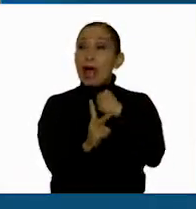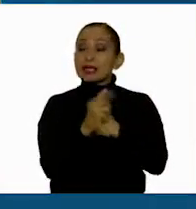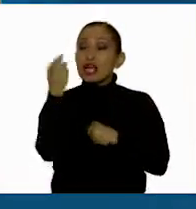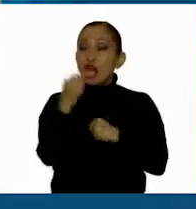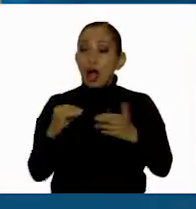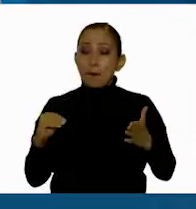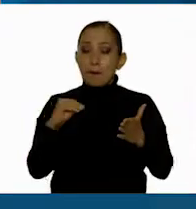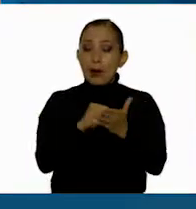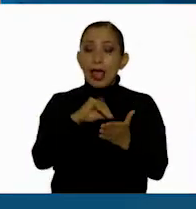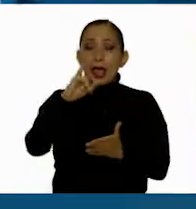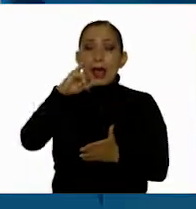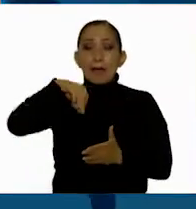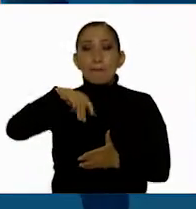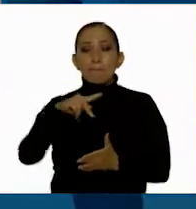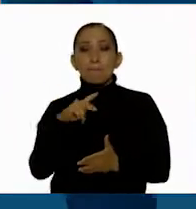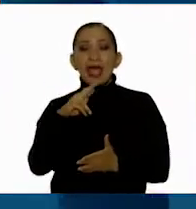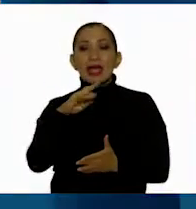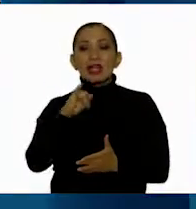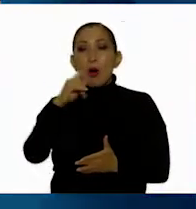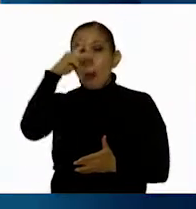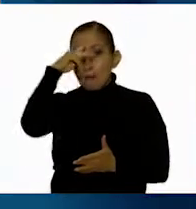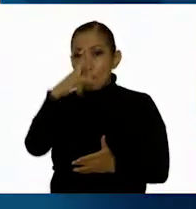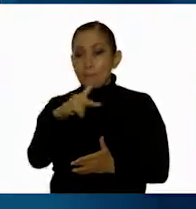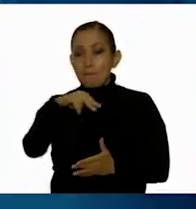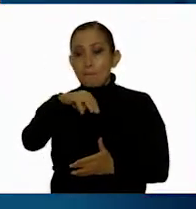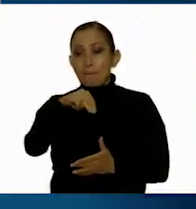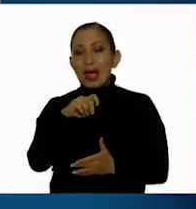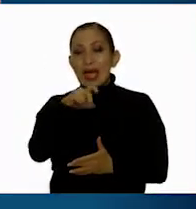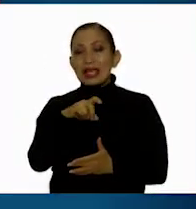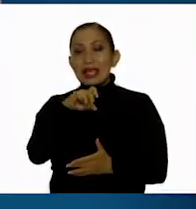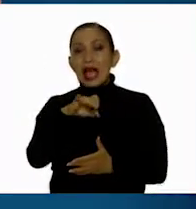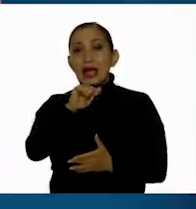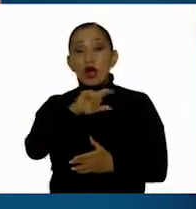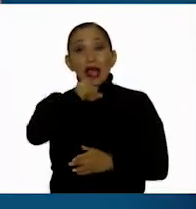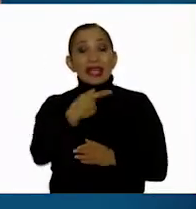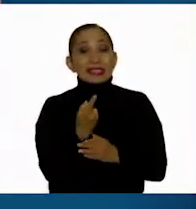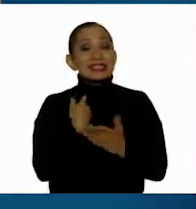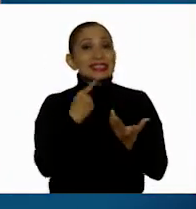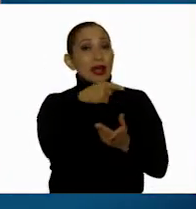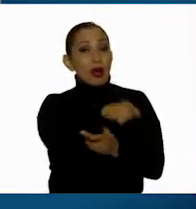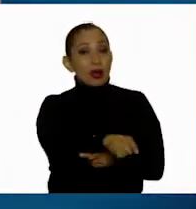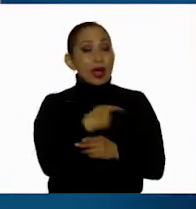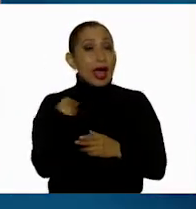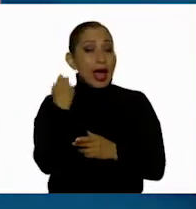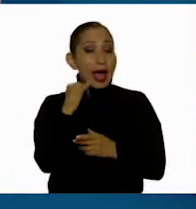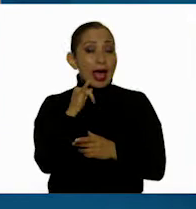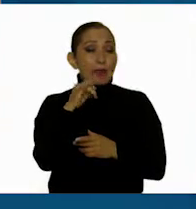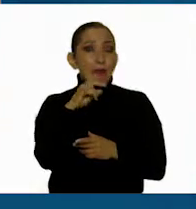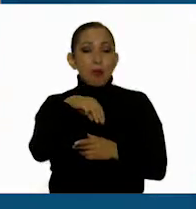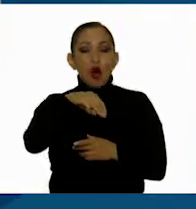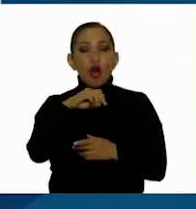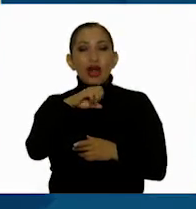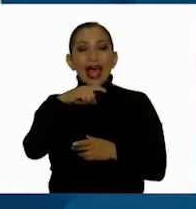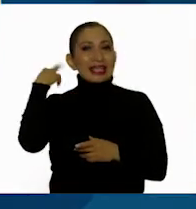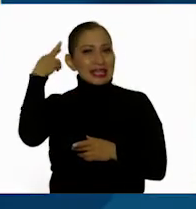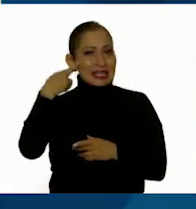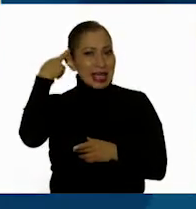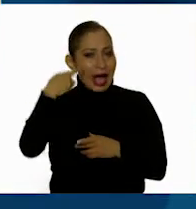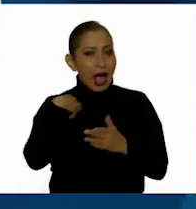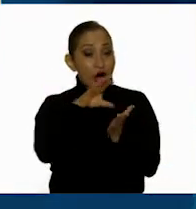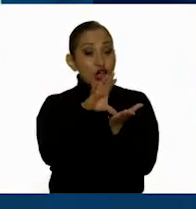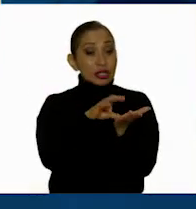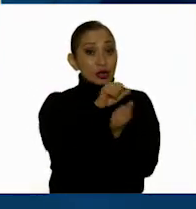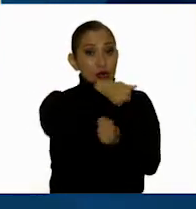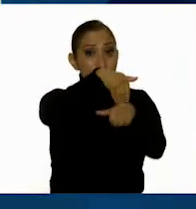nombre de Imperio Mexicano. Sería una monarquía constitucional moderada por el Congreso que fue prontamente